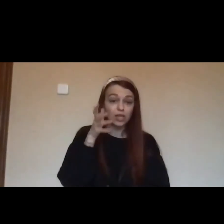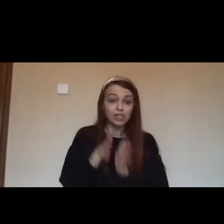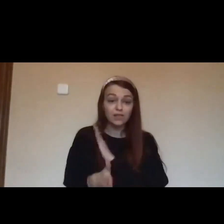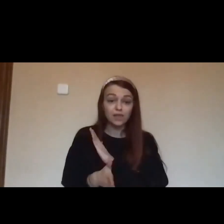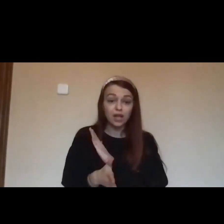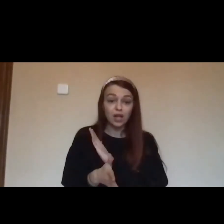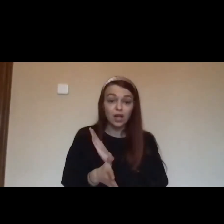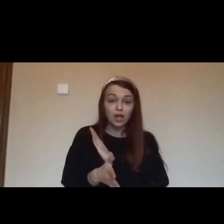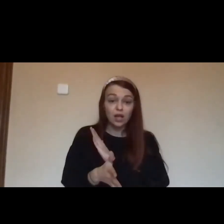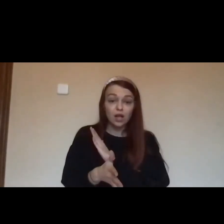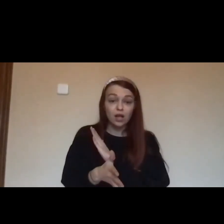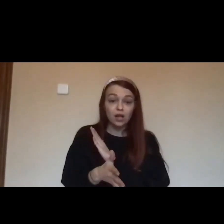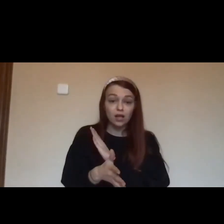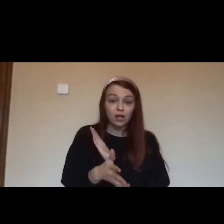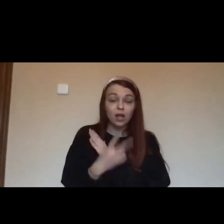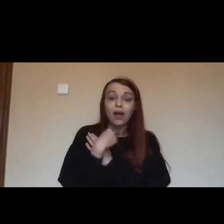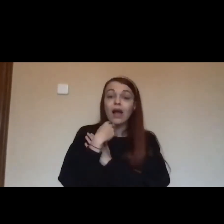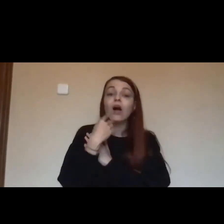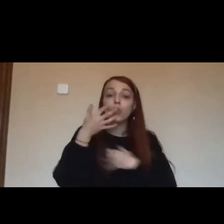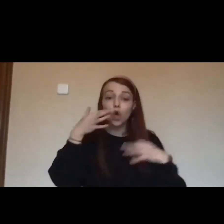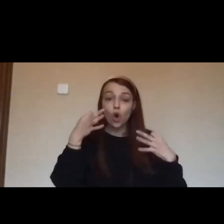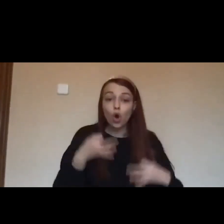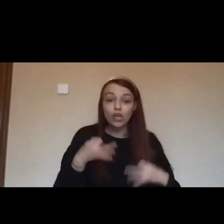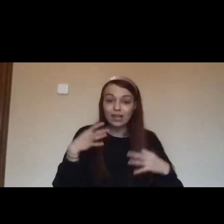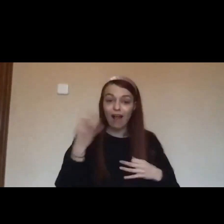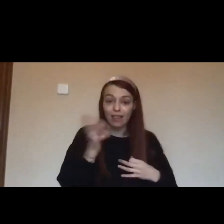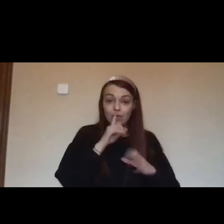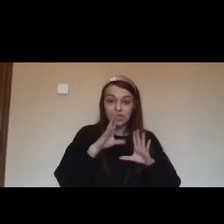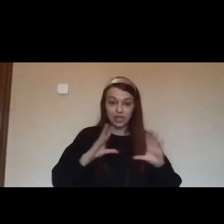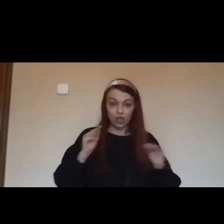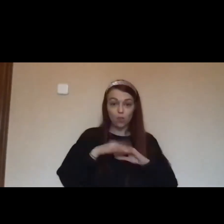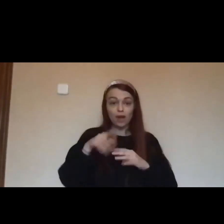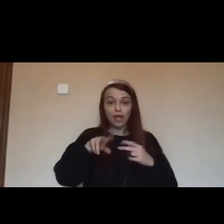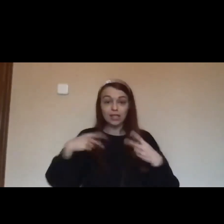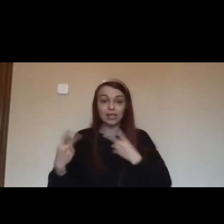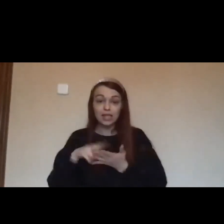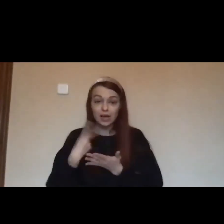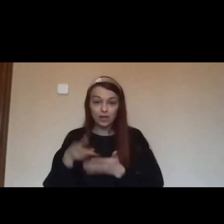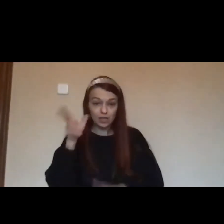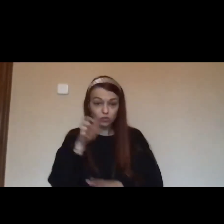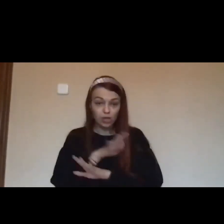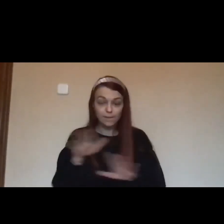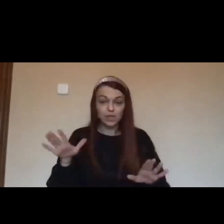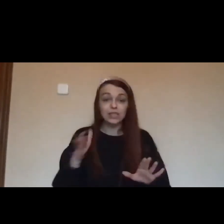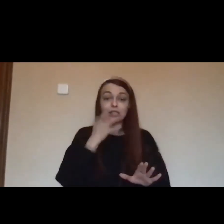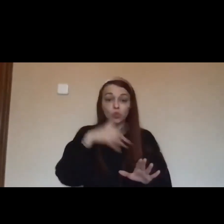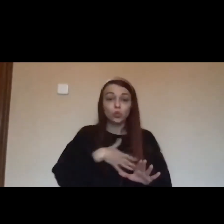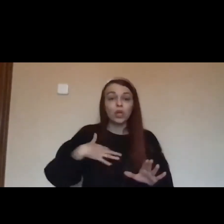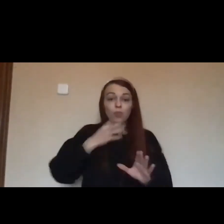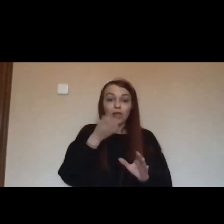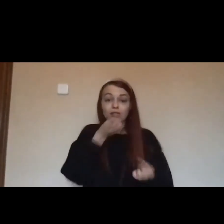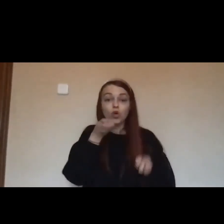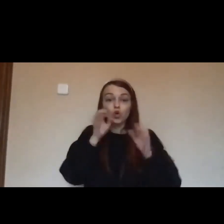audio original. Los participantes además tendrán la oportunidad de dejar sus comentarios en el chat y de hacer